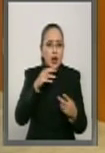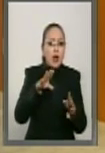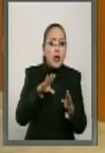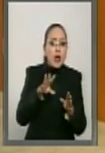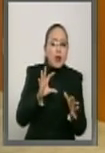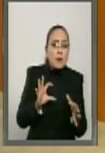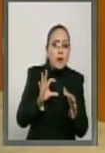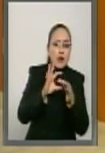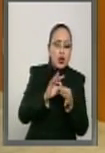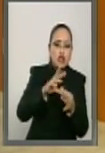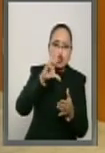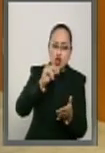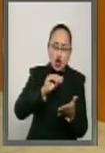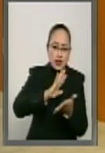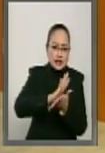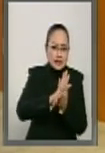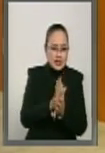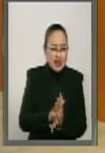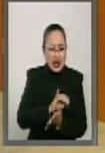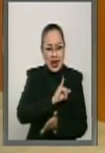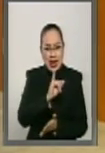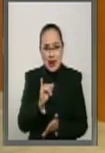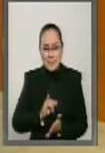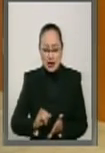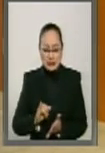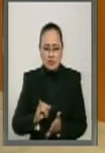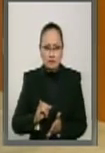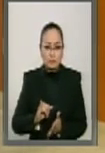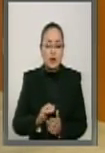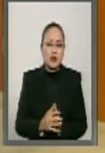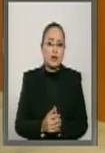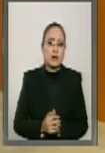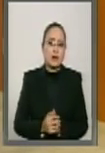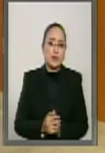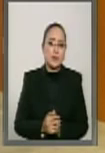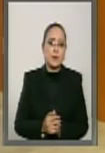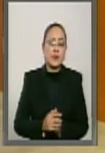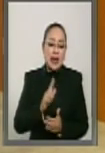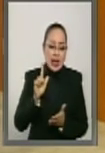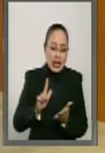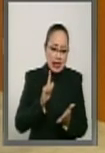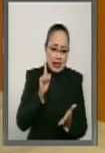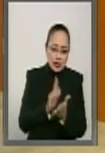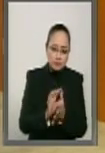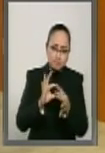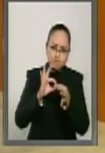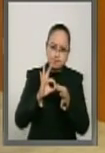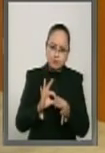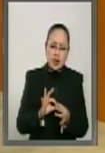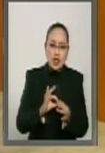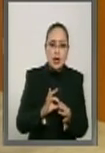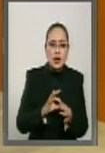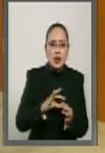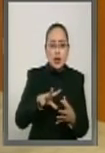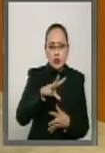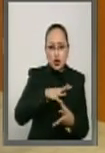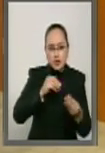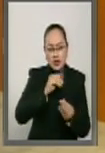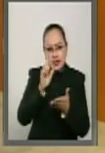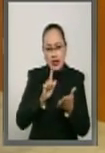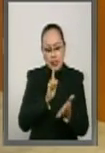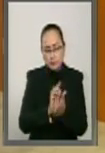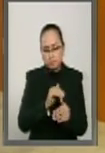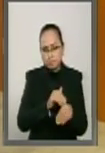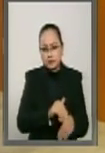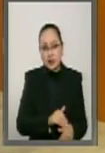no discriminación por ninguna condición, la legalidad y retroactividad de las leyes y